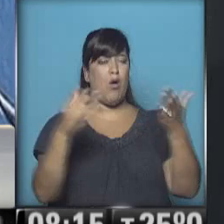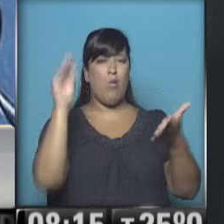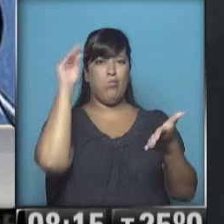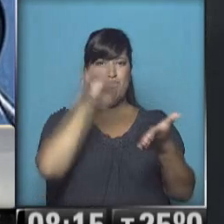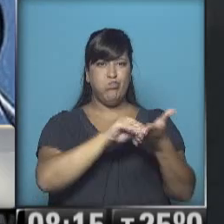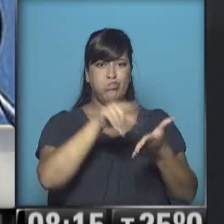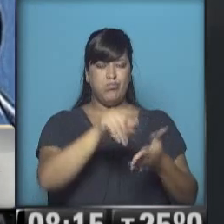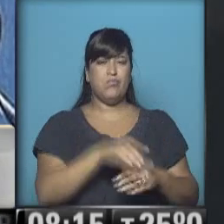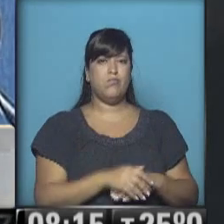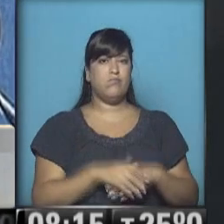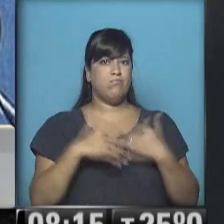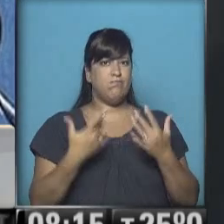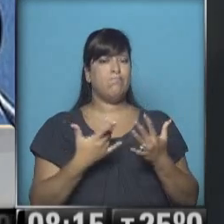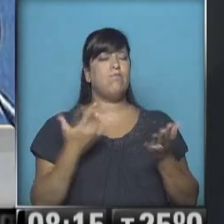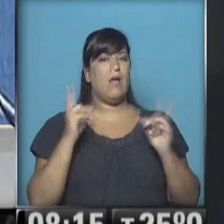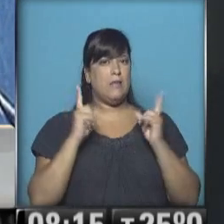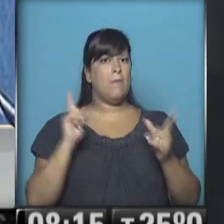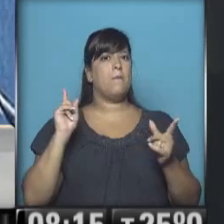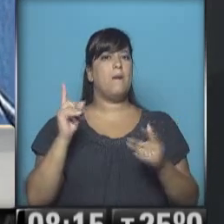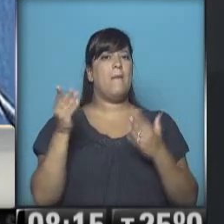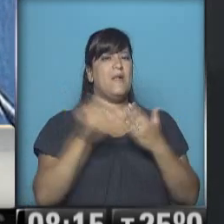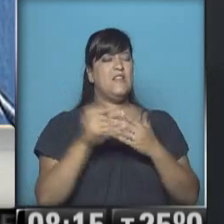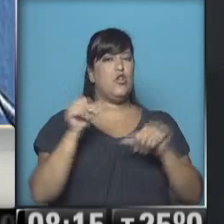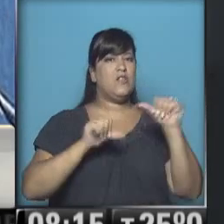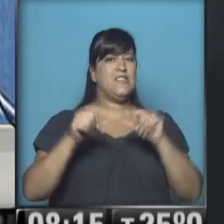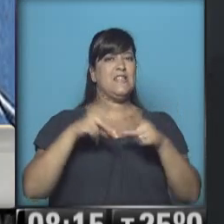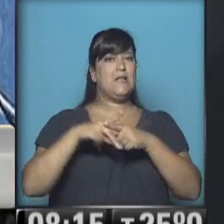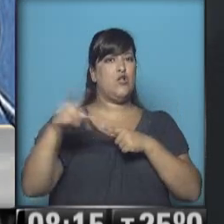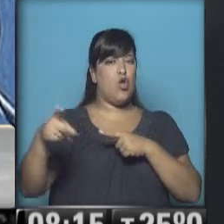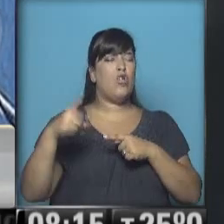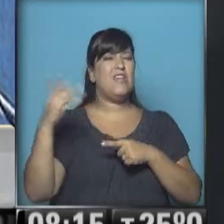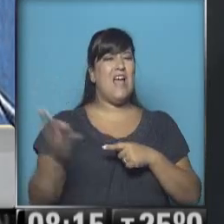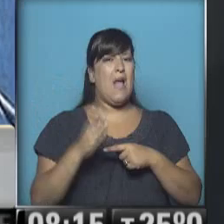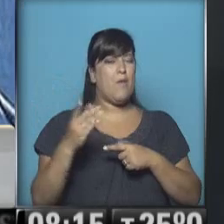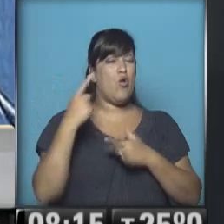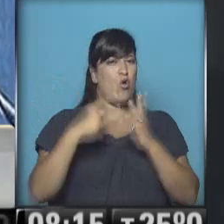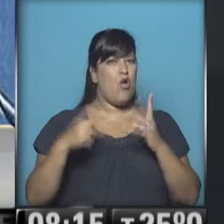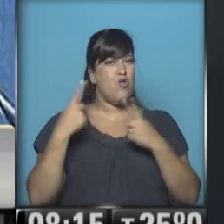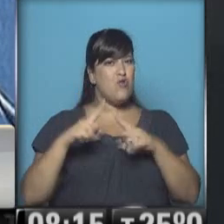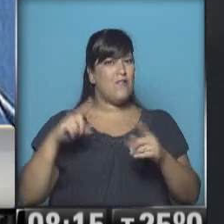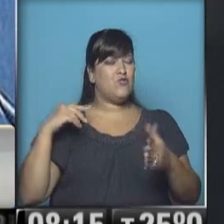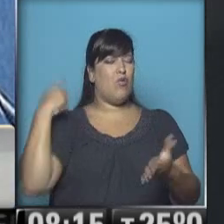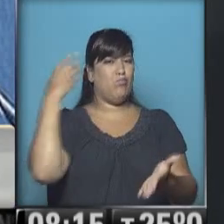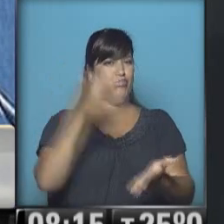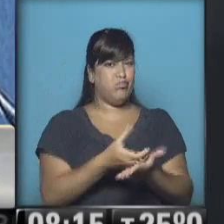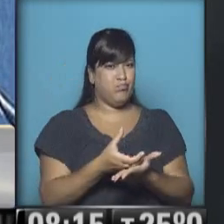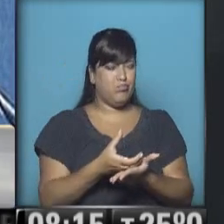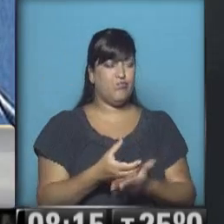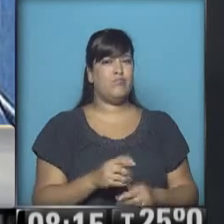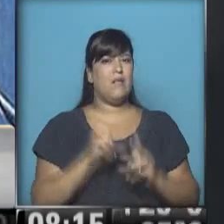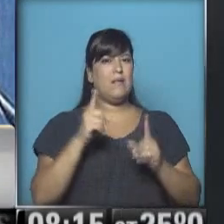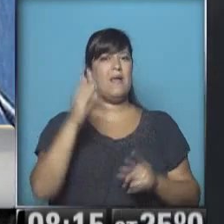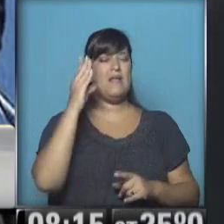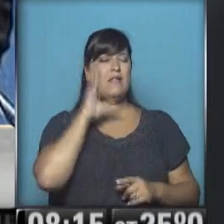atrás, y esto contó también con financiamiento del Ministerio de Ciencia, Tecnología e Innovación Productiva y de los Institutos Nacionales de Salud de los Estados